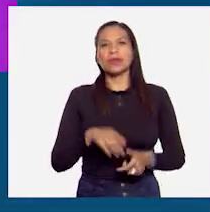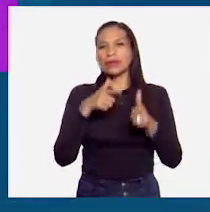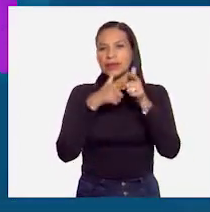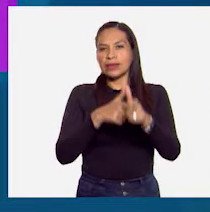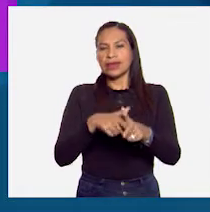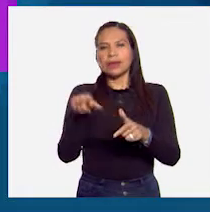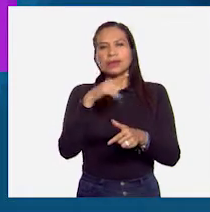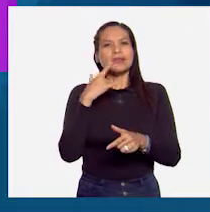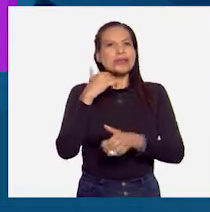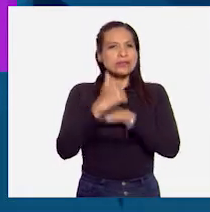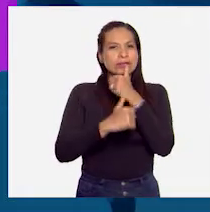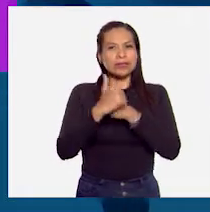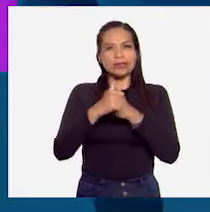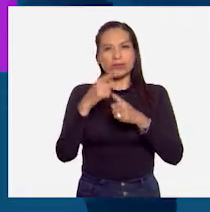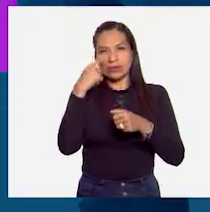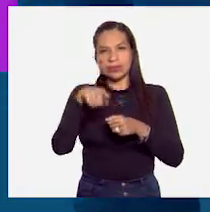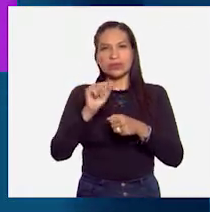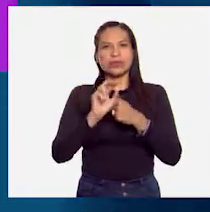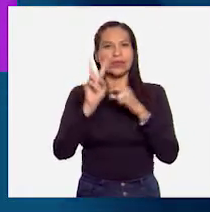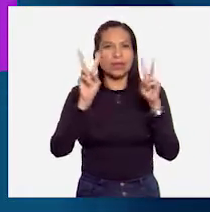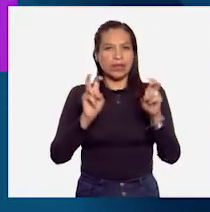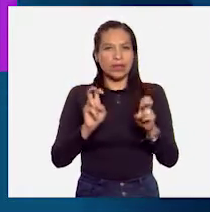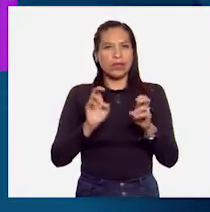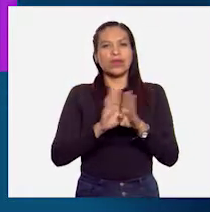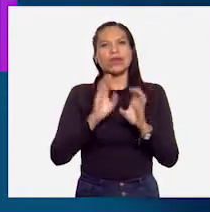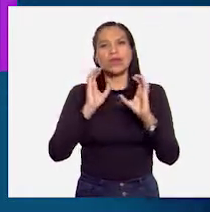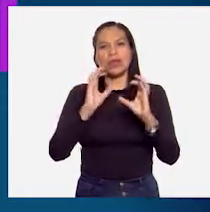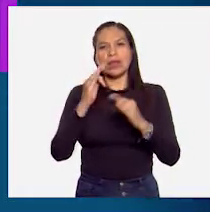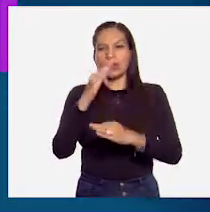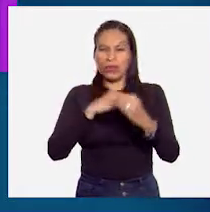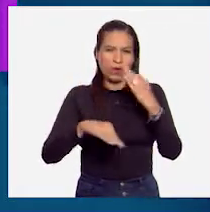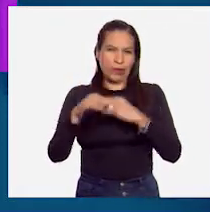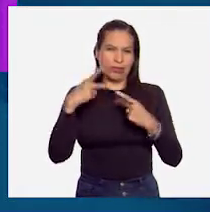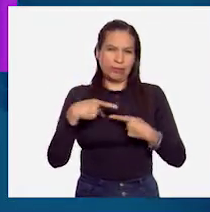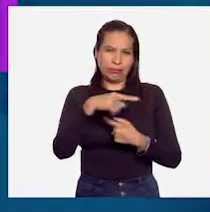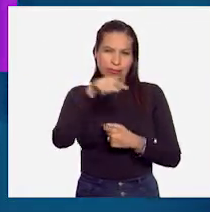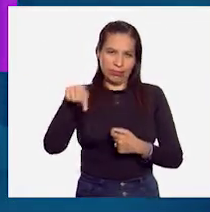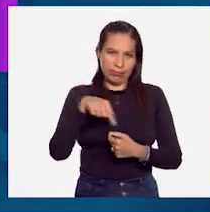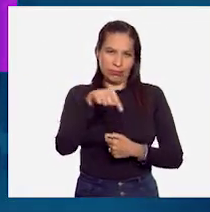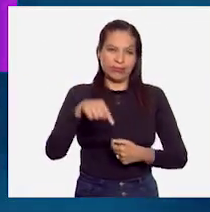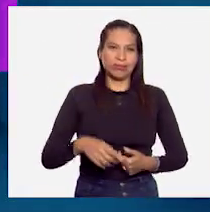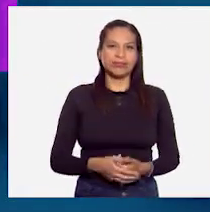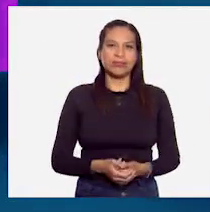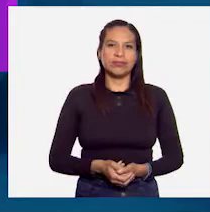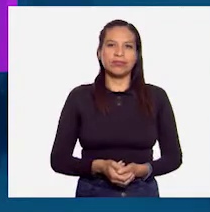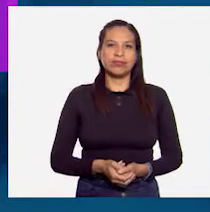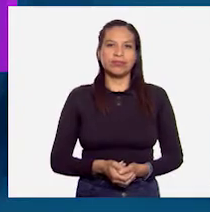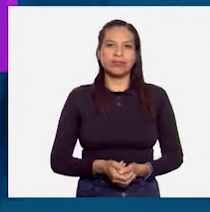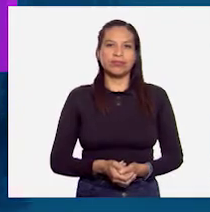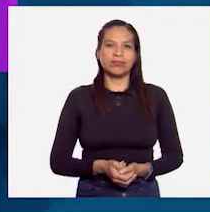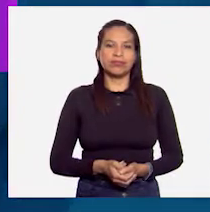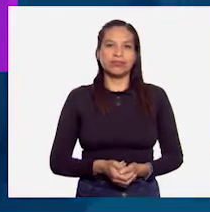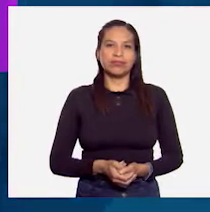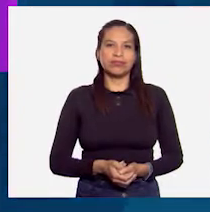Sigamos luchando juntos contra este virus, cuidándonos los unos a los otros.